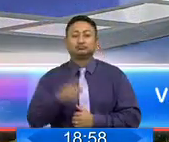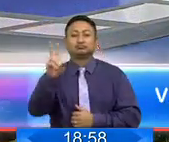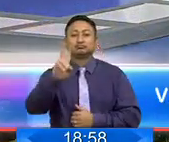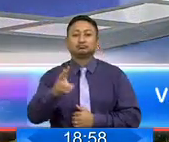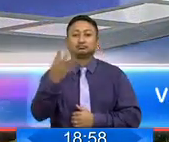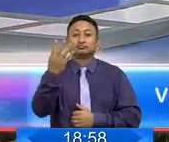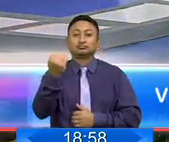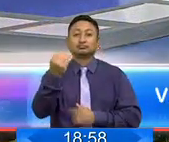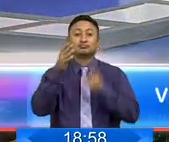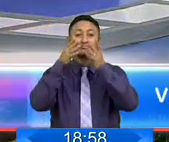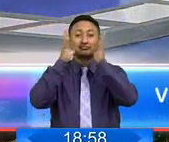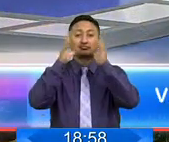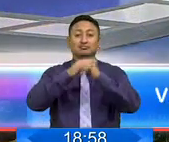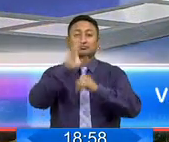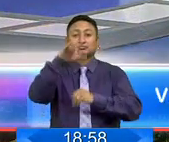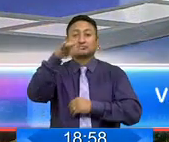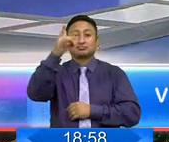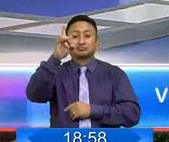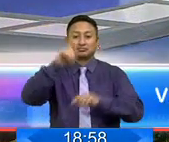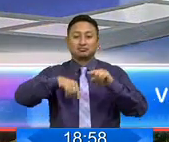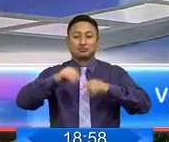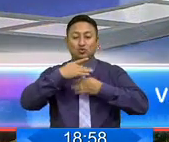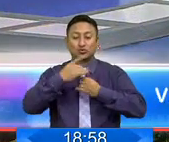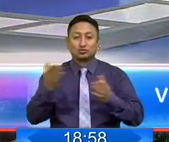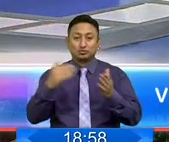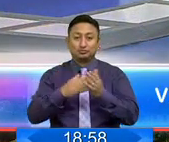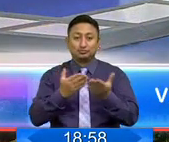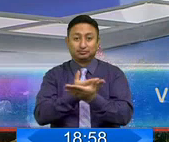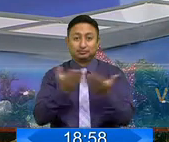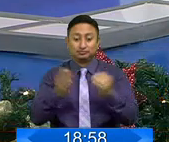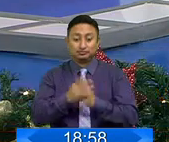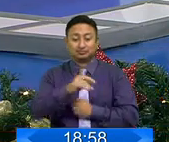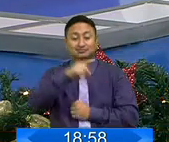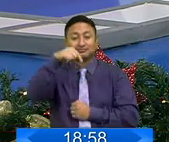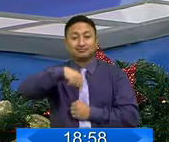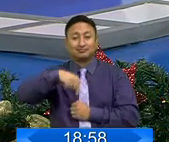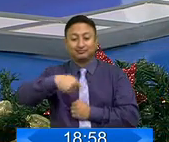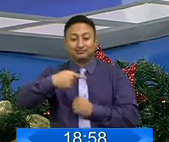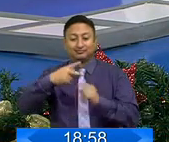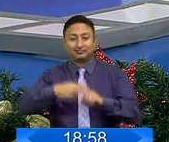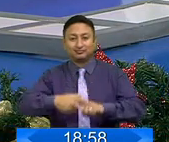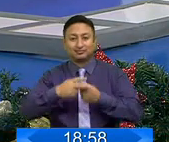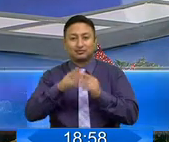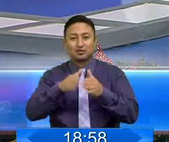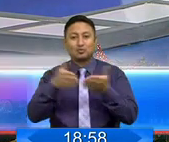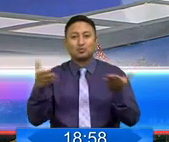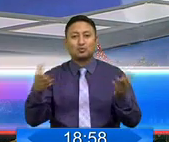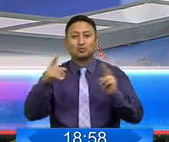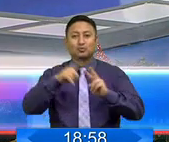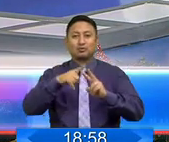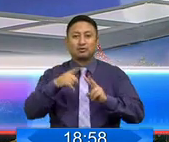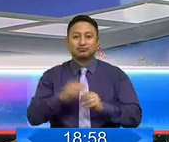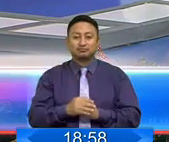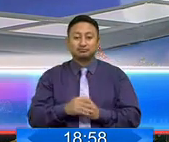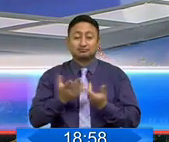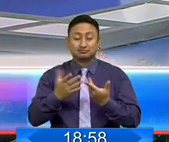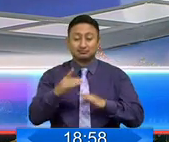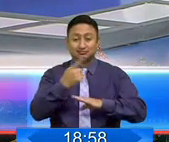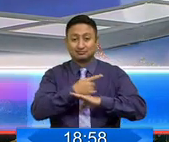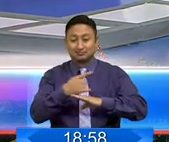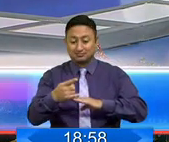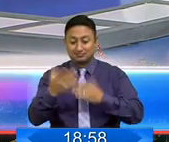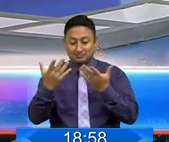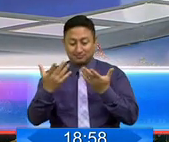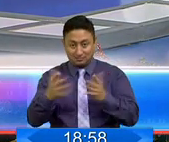Viernes 14 de diciembre del 2018, amigos, es un gusto estar nuevamente con ustedes aquí en Emisión Estelar del Comercio TV, finalizando